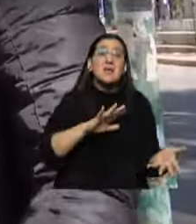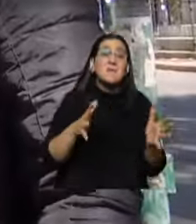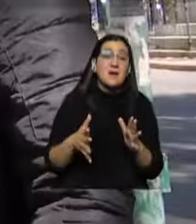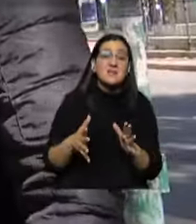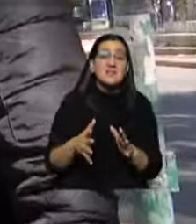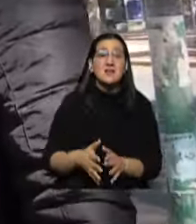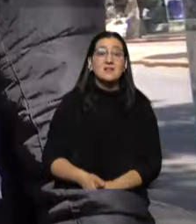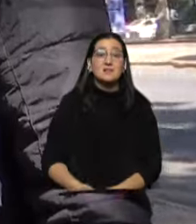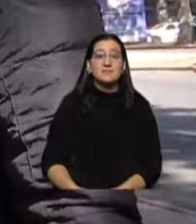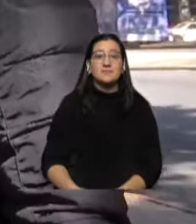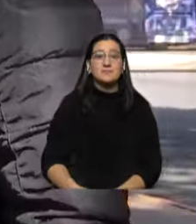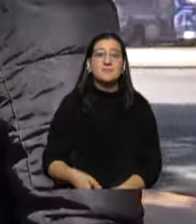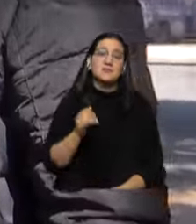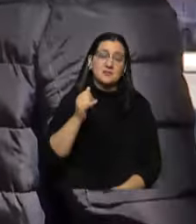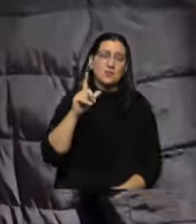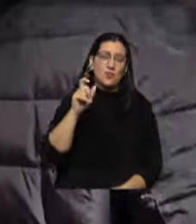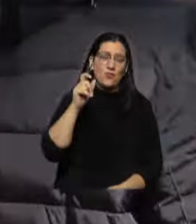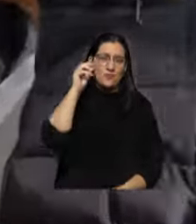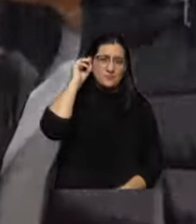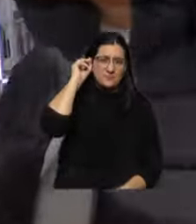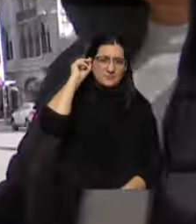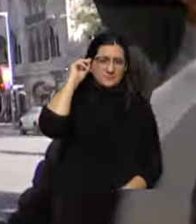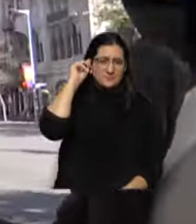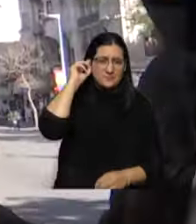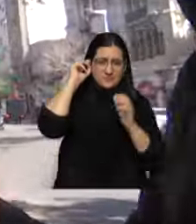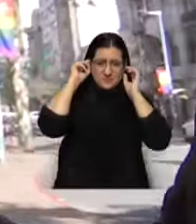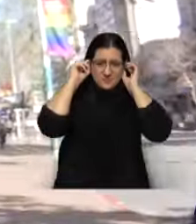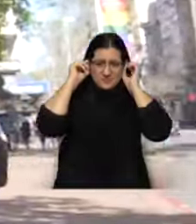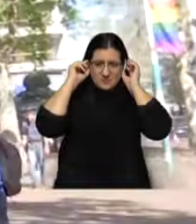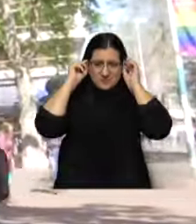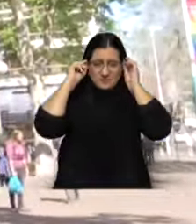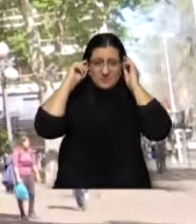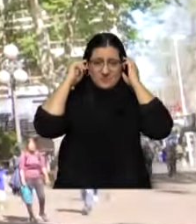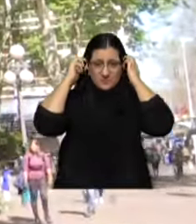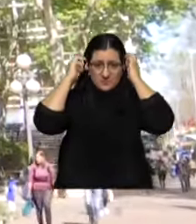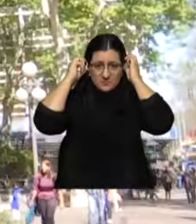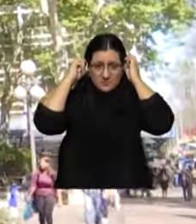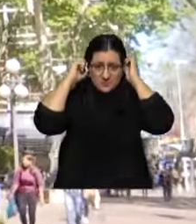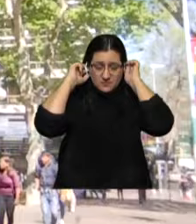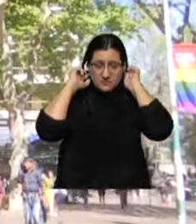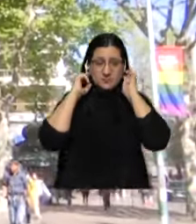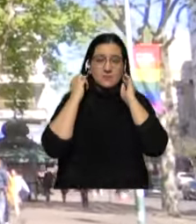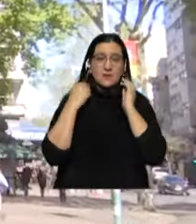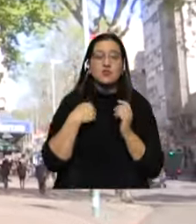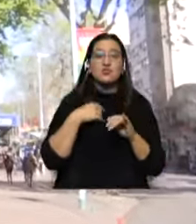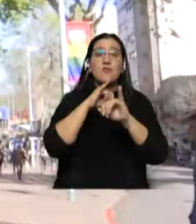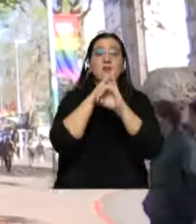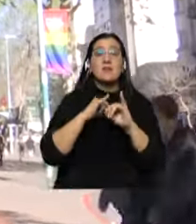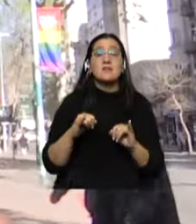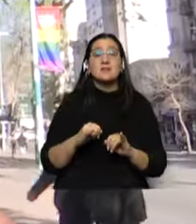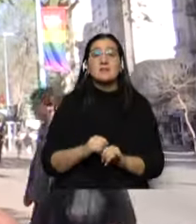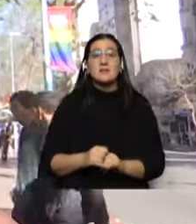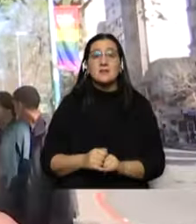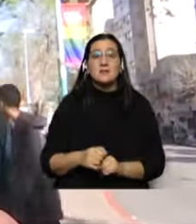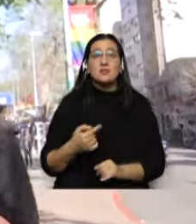nos fluye arriba del micro? Pero por supuesto que sí. Sí, soy feliz. Estoy apelando a